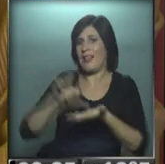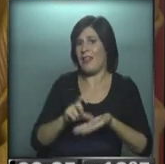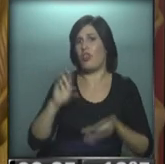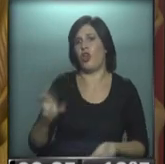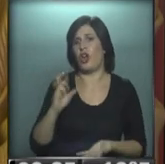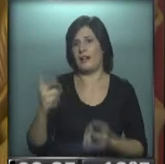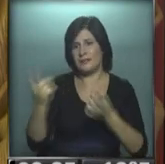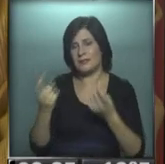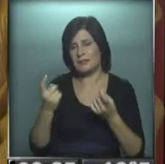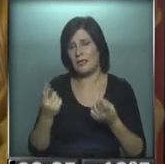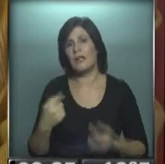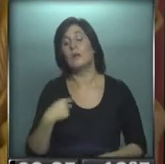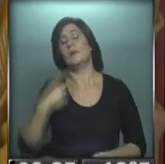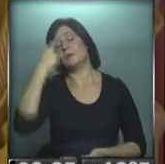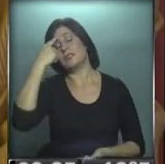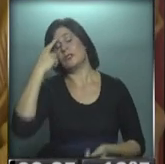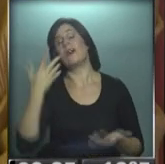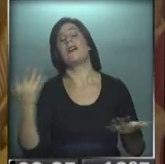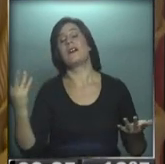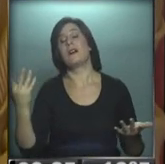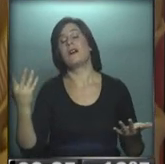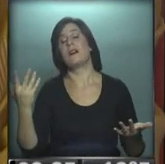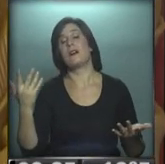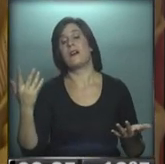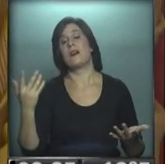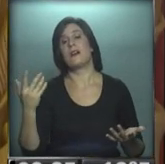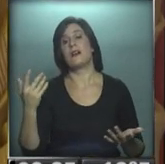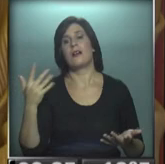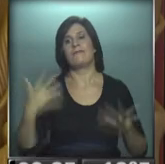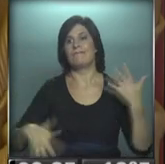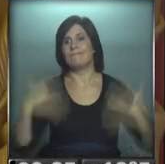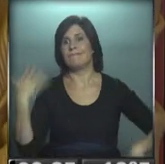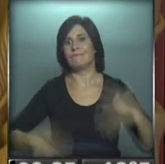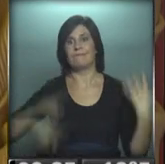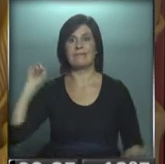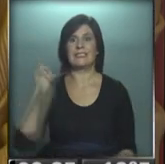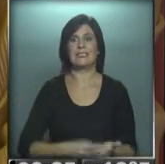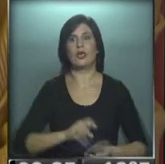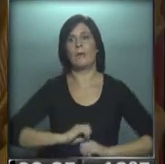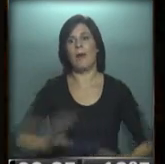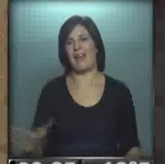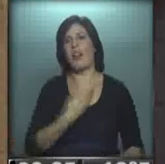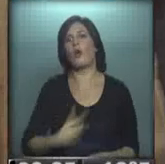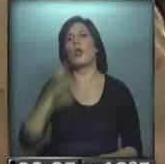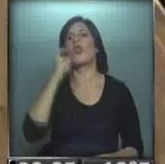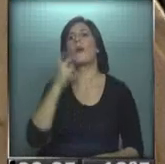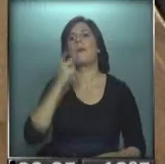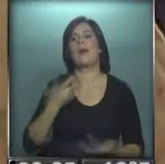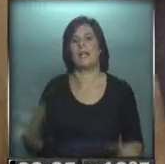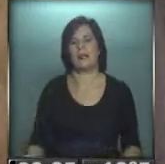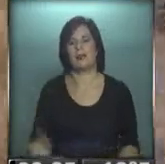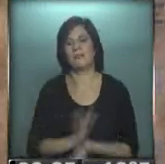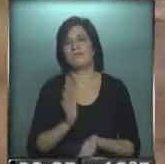Y yo diría que ahí tomó una decisión suicida en la última parte del gobierno de Menem. Y no son